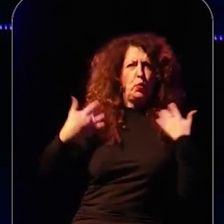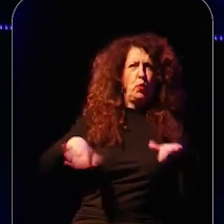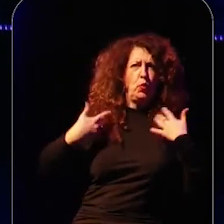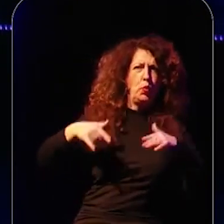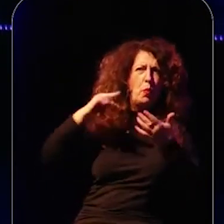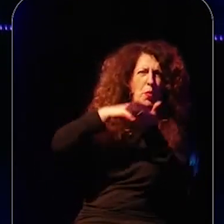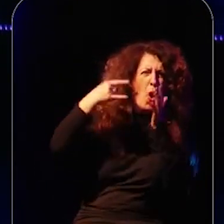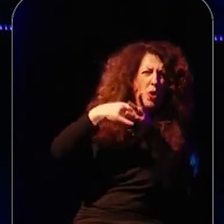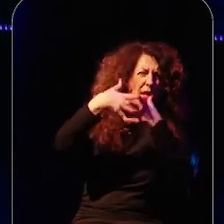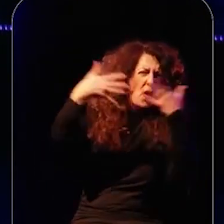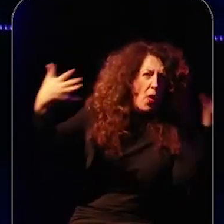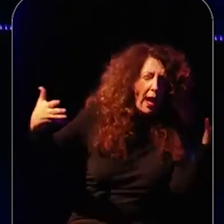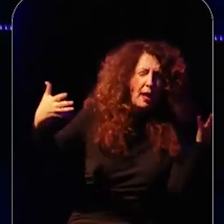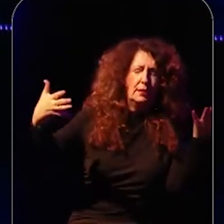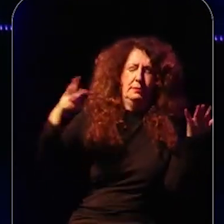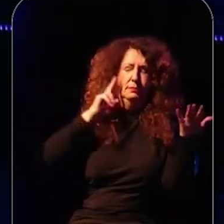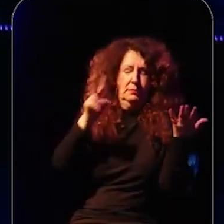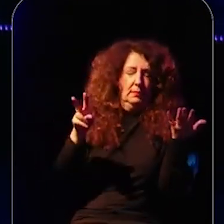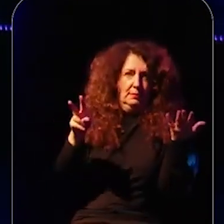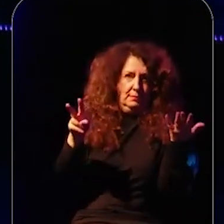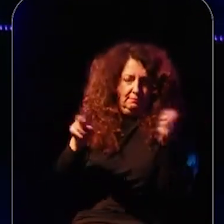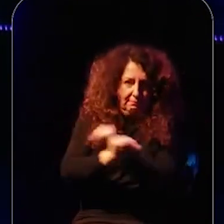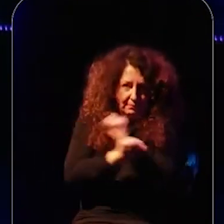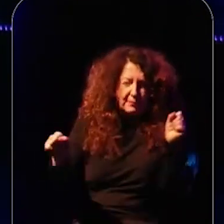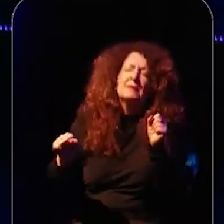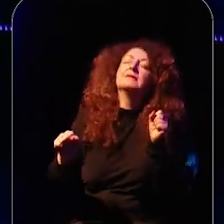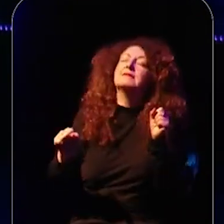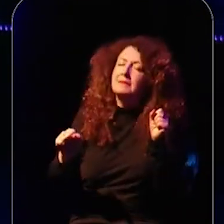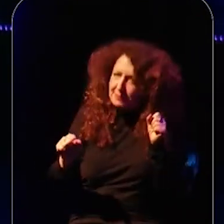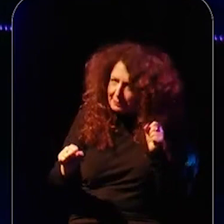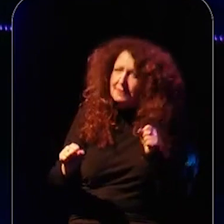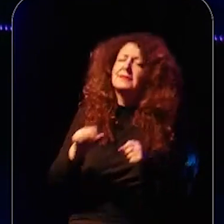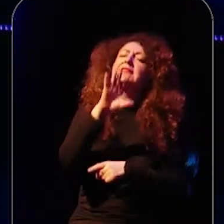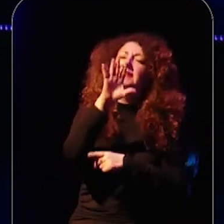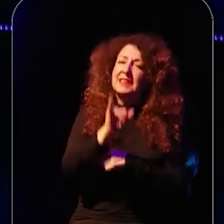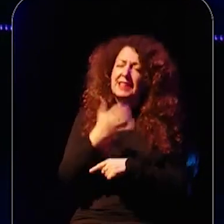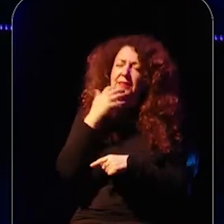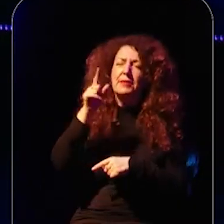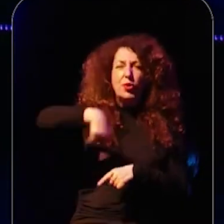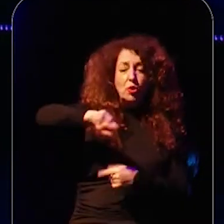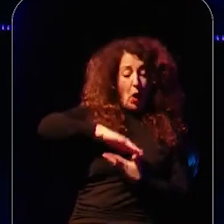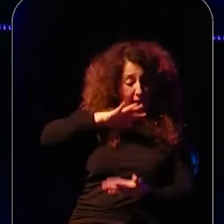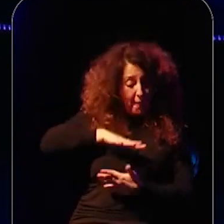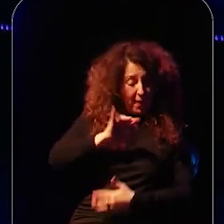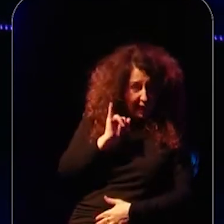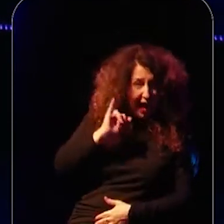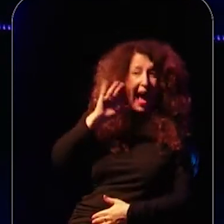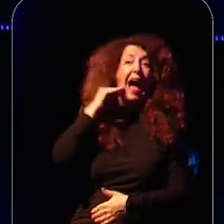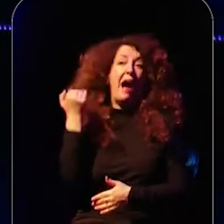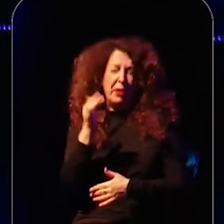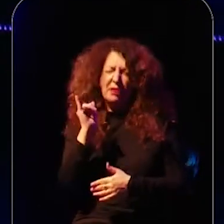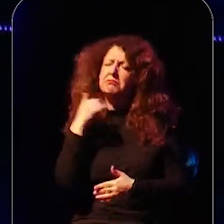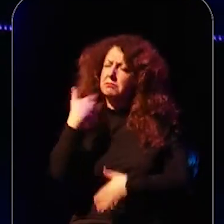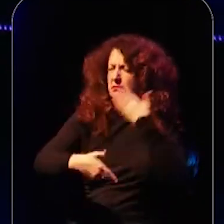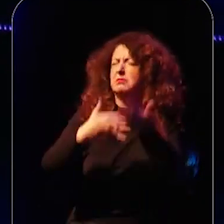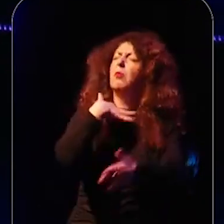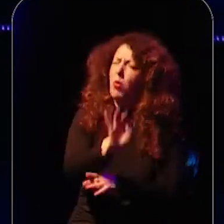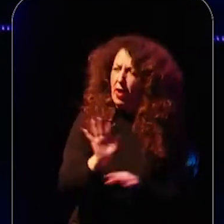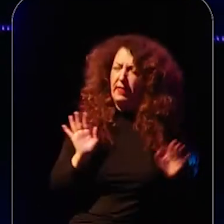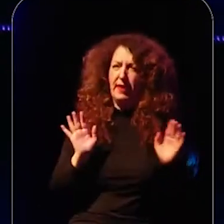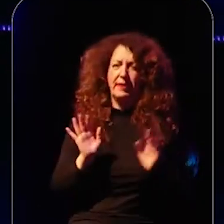muy desorbitado que parezca, al final, si tenéis las capacidades y las habilidades, vais a poder sacarlo